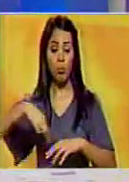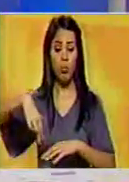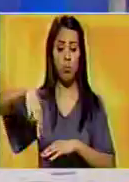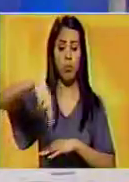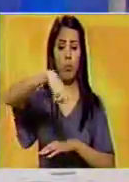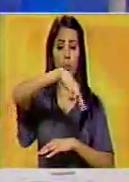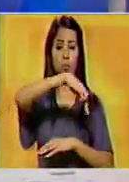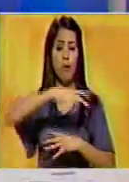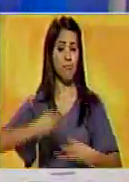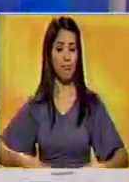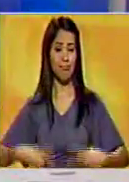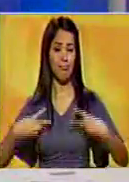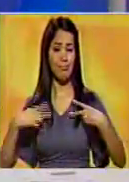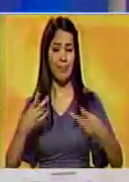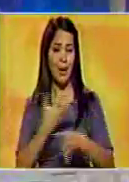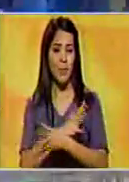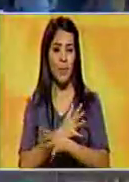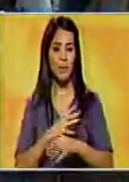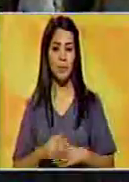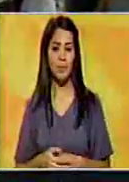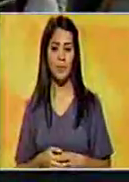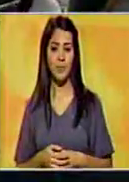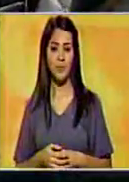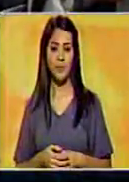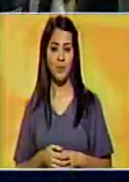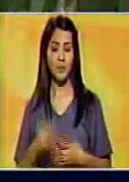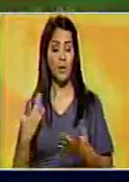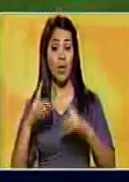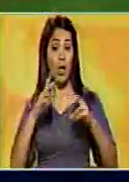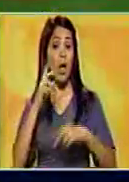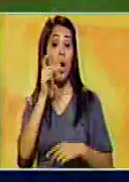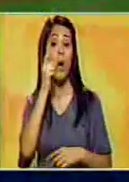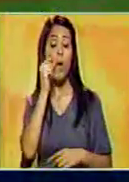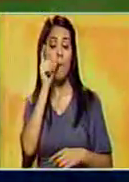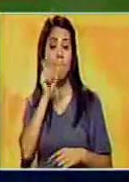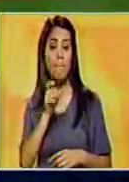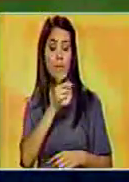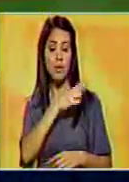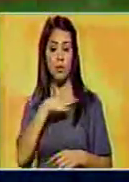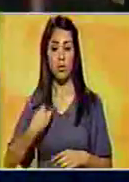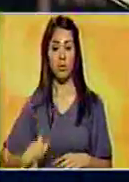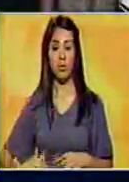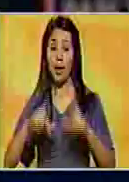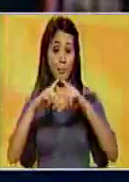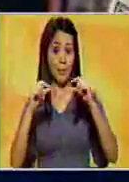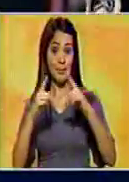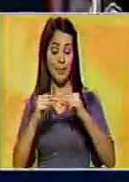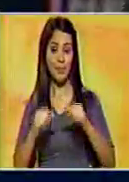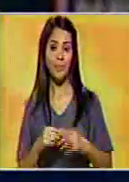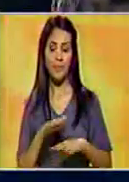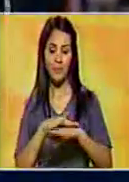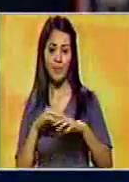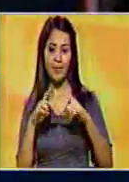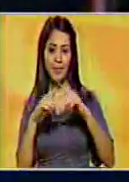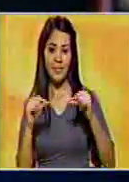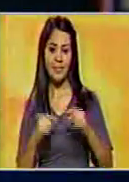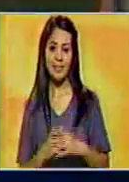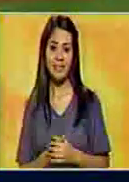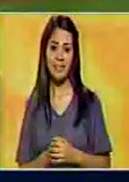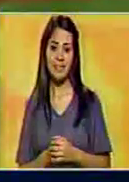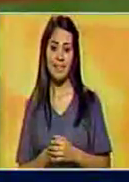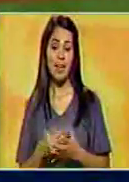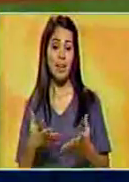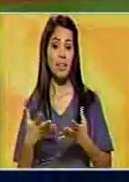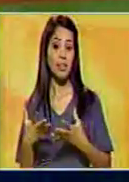con vida en la postemporada. Nos vamos al Bronx, donde el japonés Masahiro Tanaka junto a los mulos recibieron a la tribu que montó